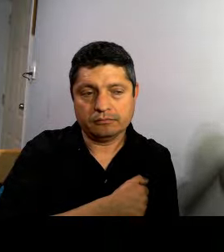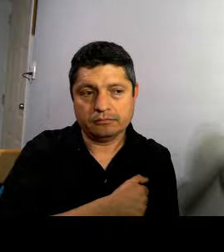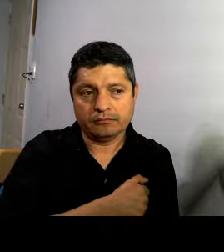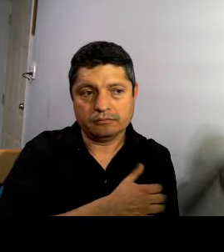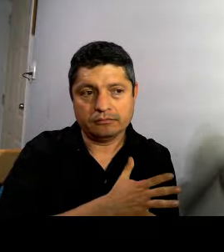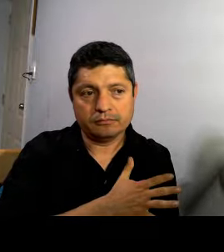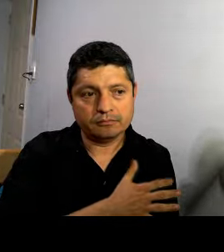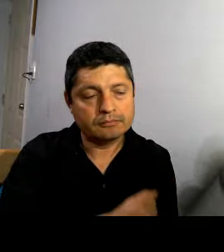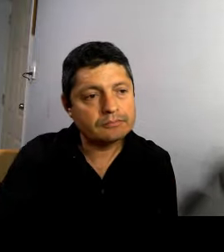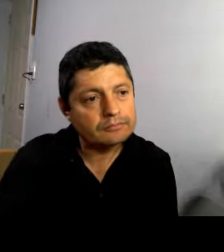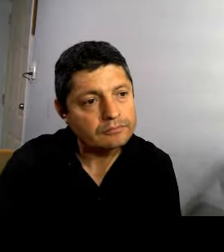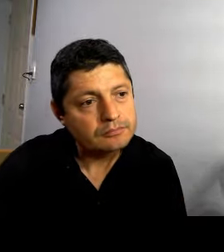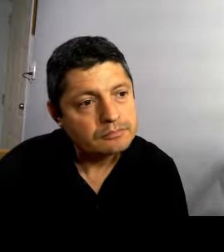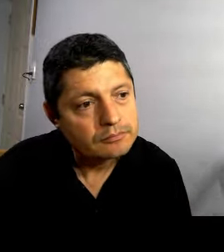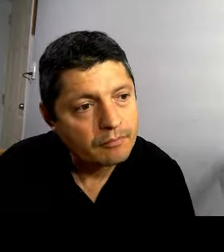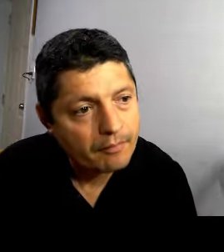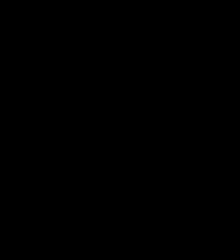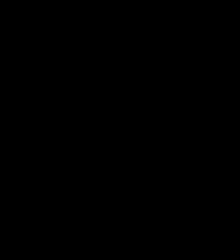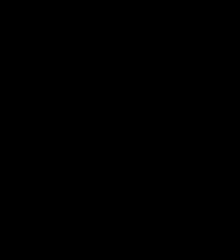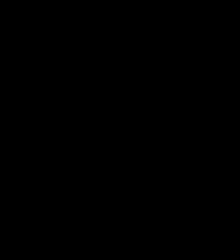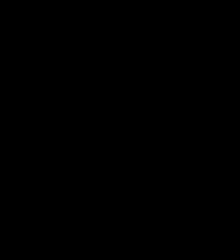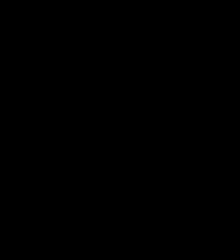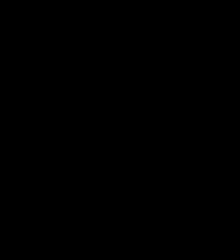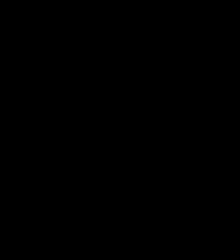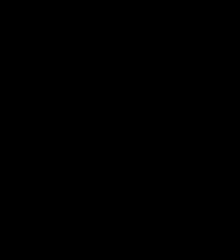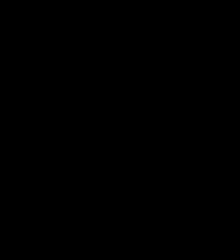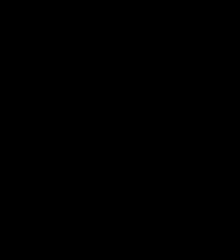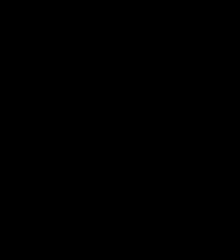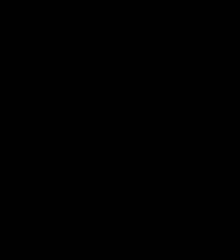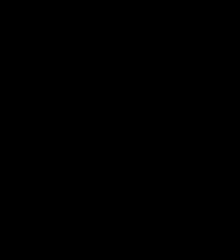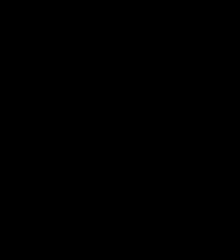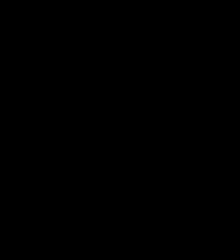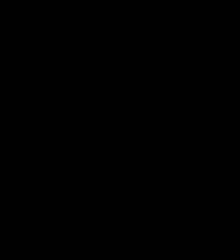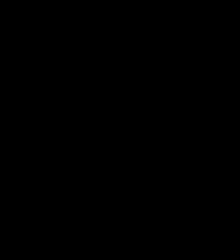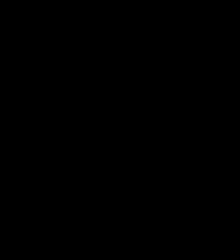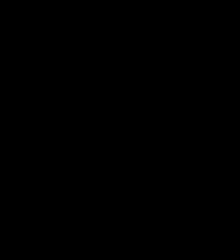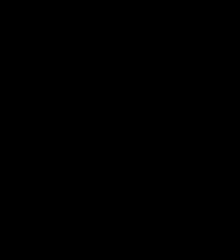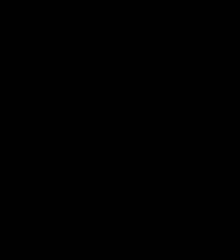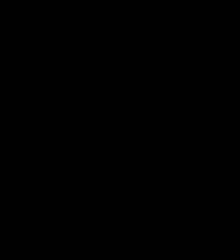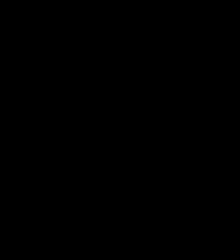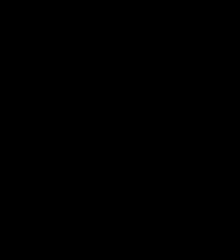Con el engaño, con la mentira. Con la manipulación. Este es un tema importantísimo. No.